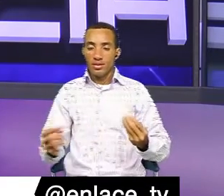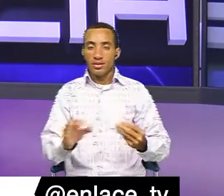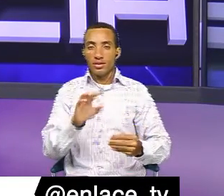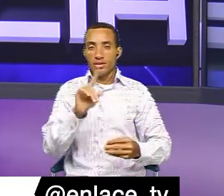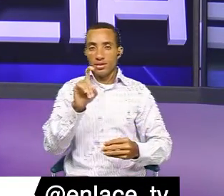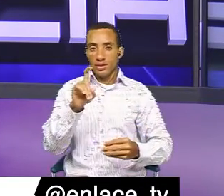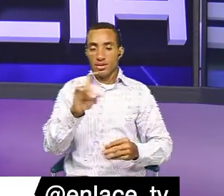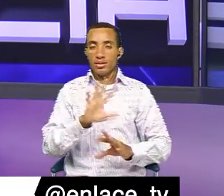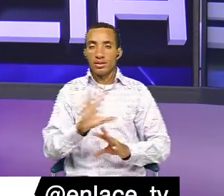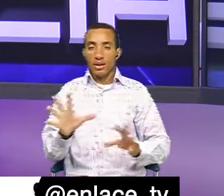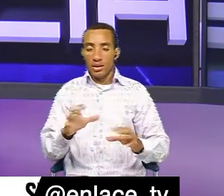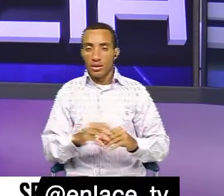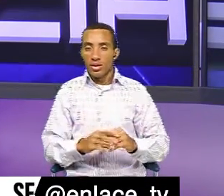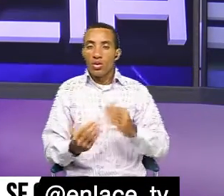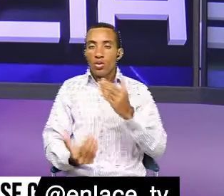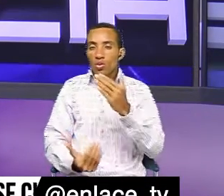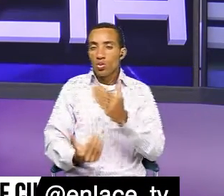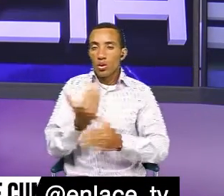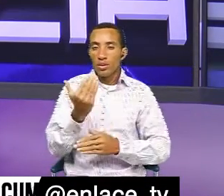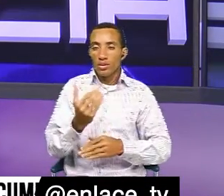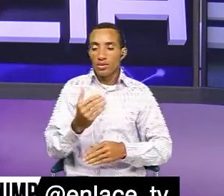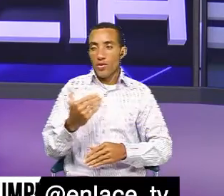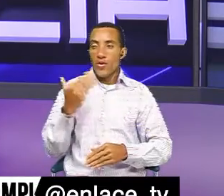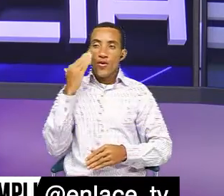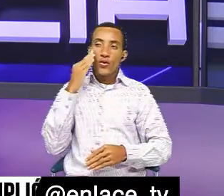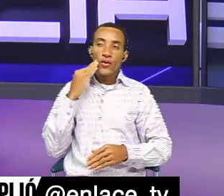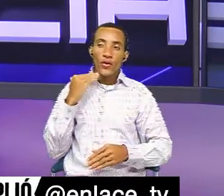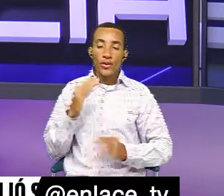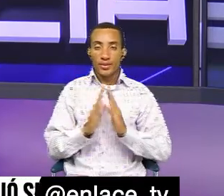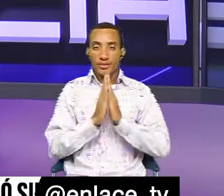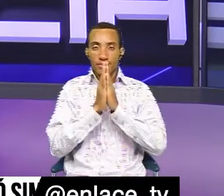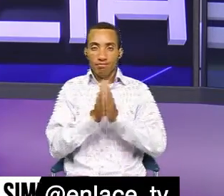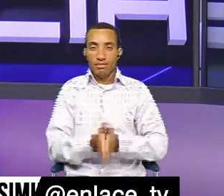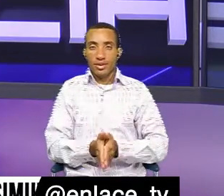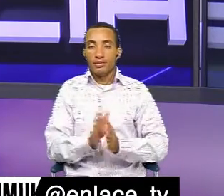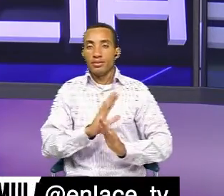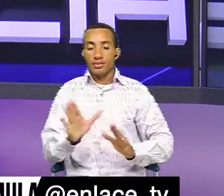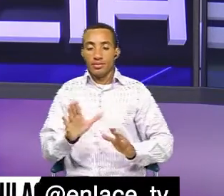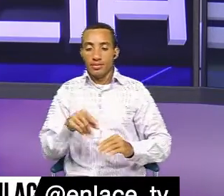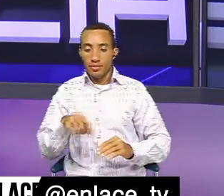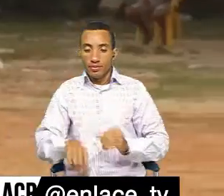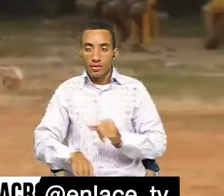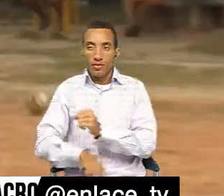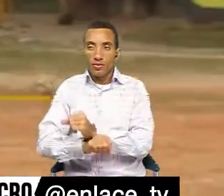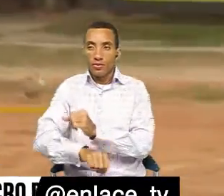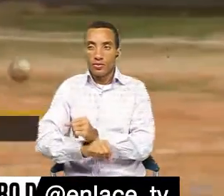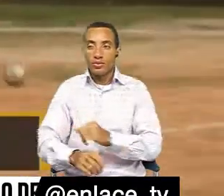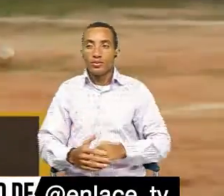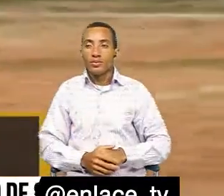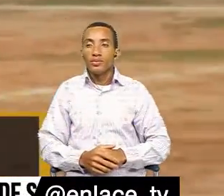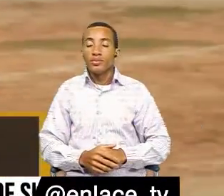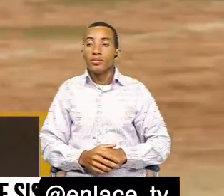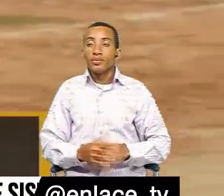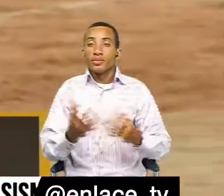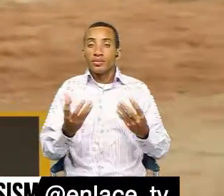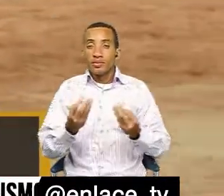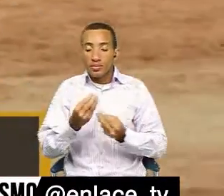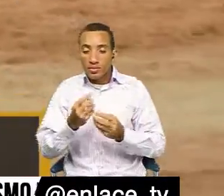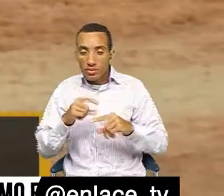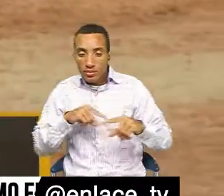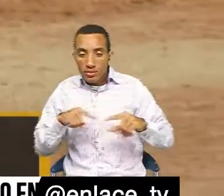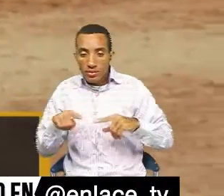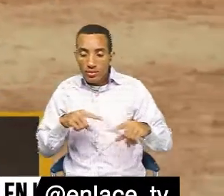juvenil de fútbol Nuevos Talentos. En diciembre se disputará esta tradicional justa del balompié local. El congresillo técnico de esta competencia